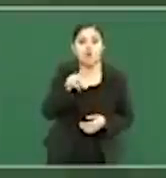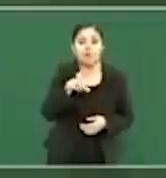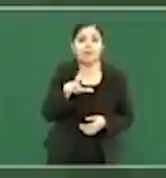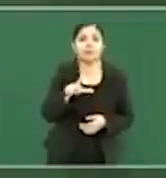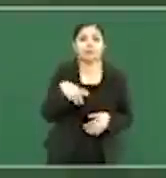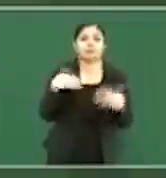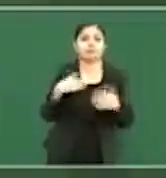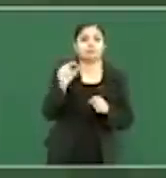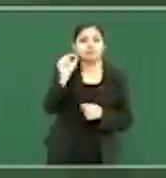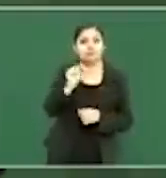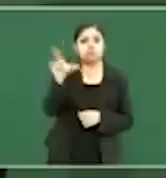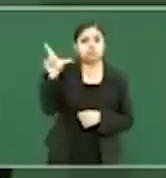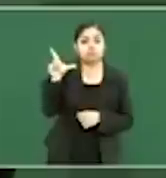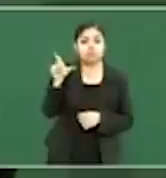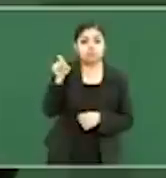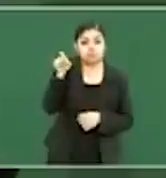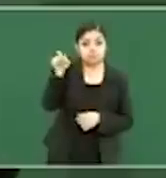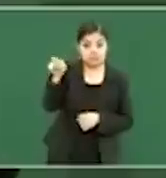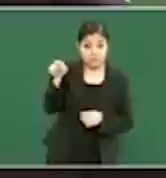un juicio,